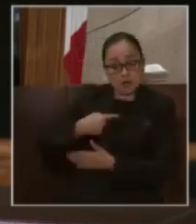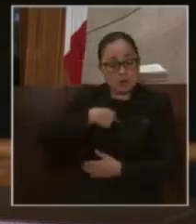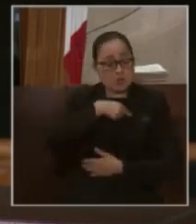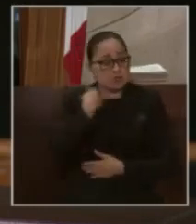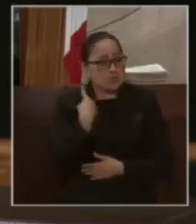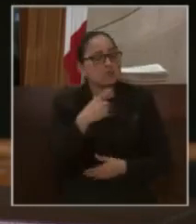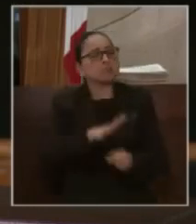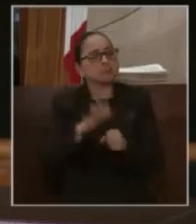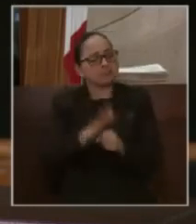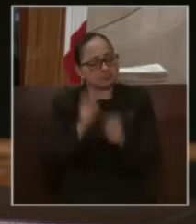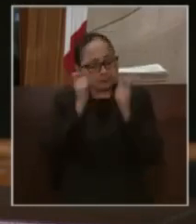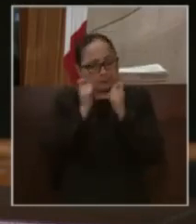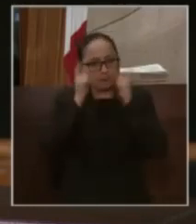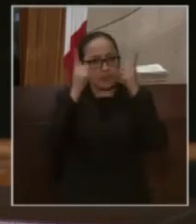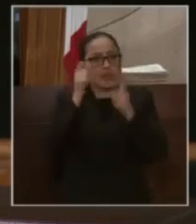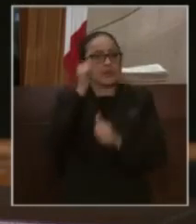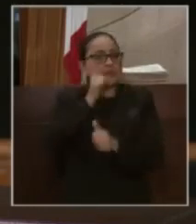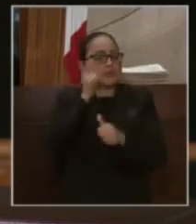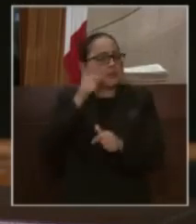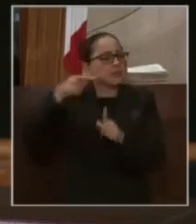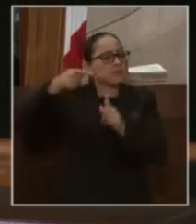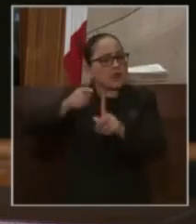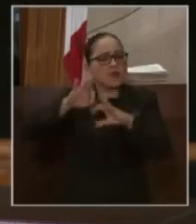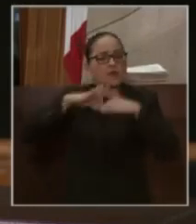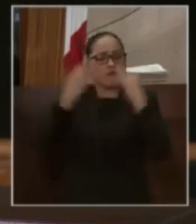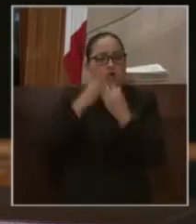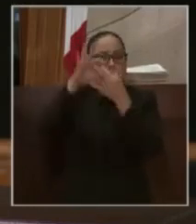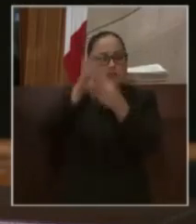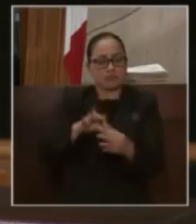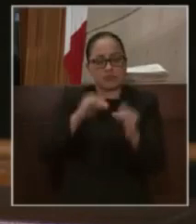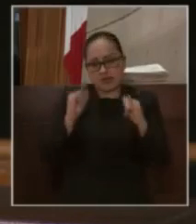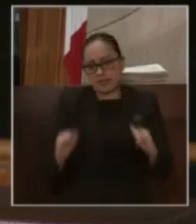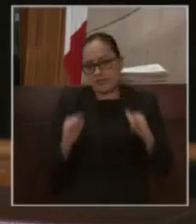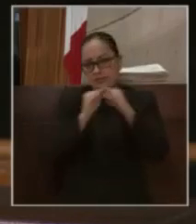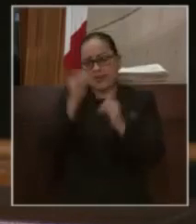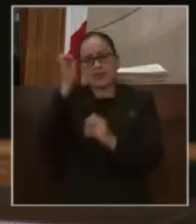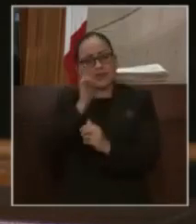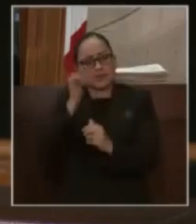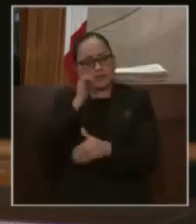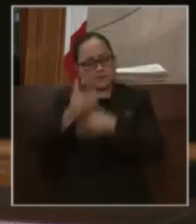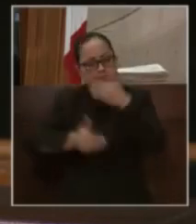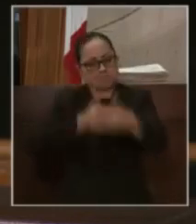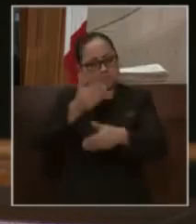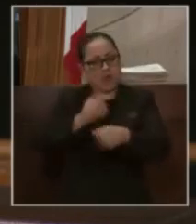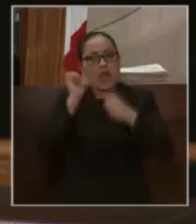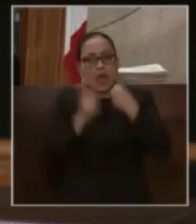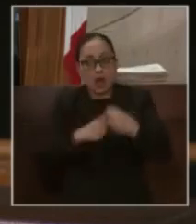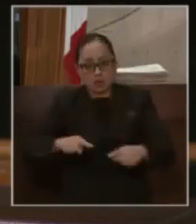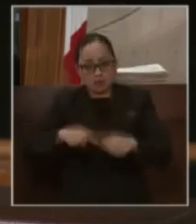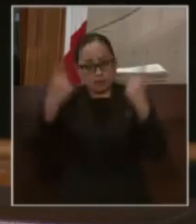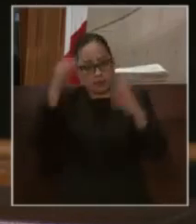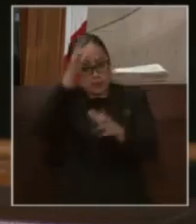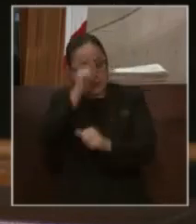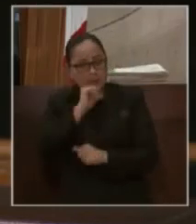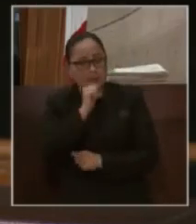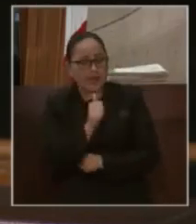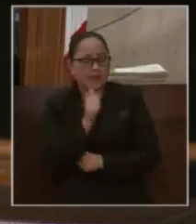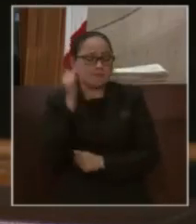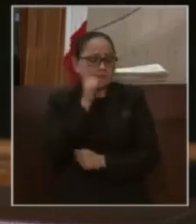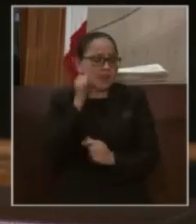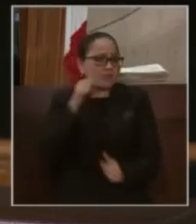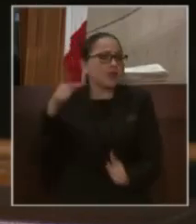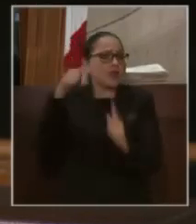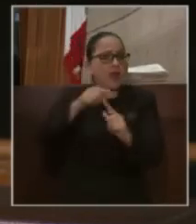derrotas, por mantenerse dentro de las vías institucionales para procesar los desacuerdos y por iniciar